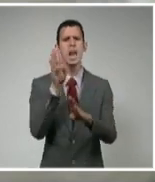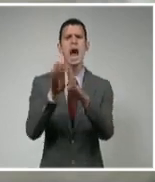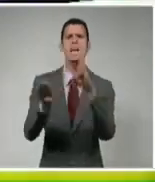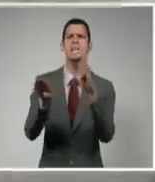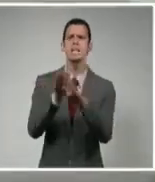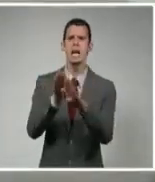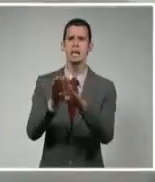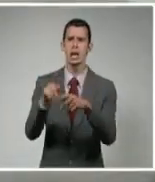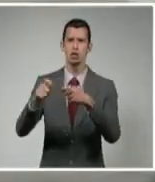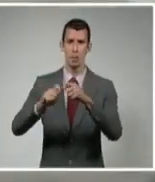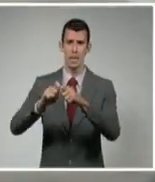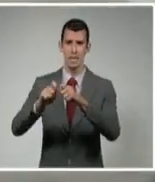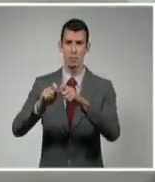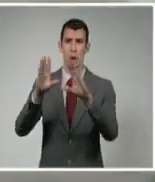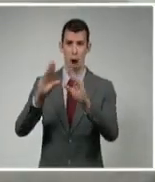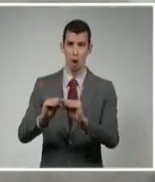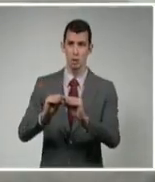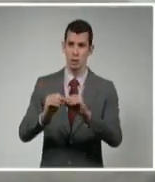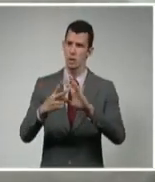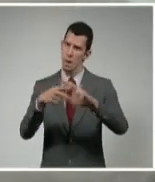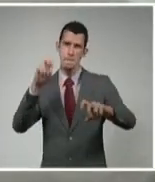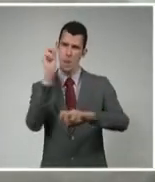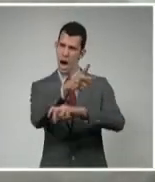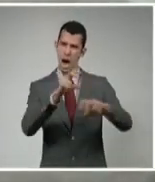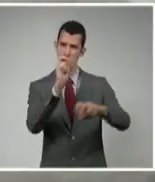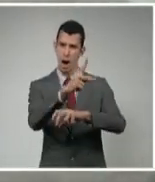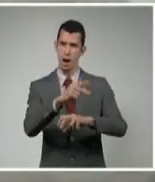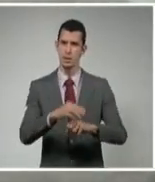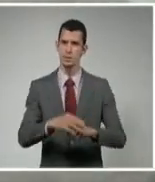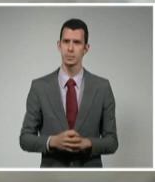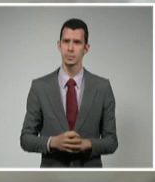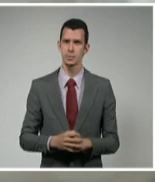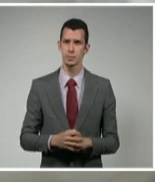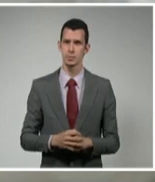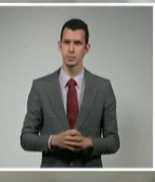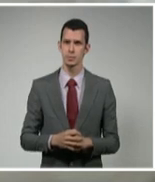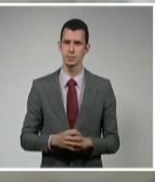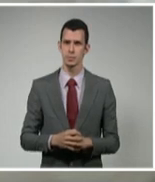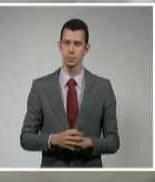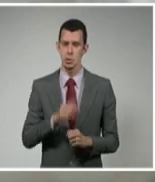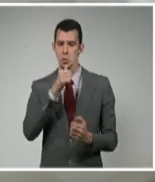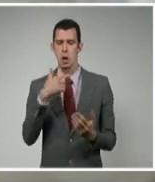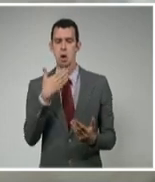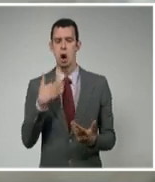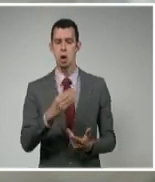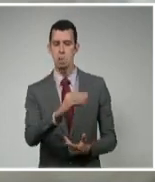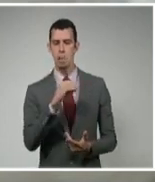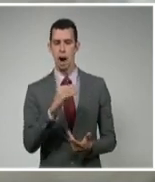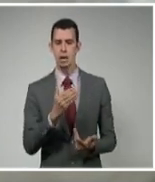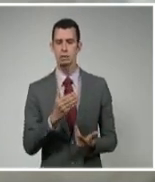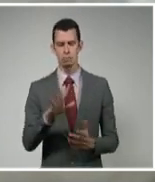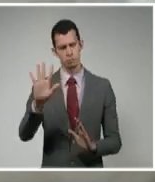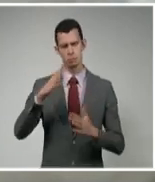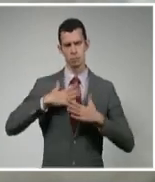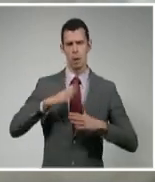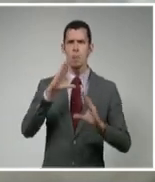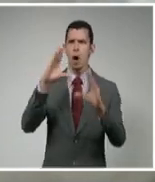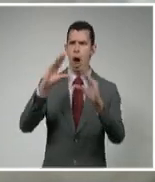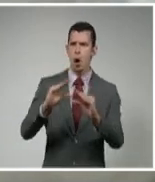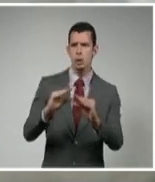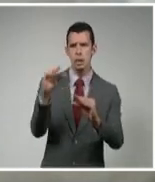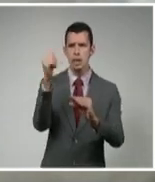la plaza. Que había un hombre que nos iba a esperar ahí para pagarnos el dinero y nosotros fuimos a las 10 de la